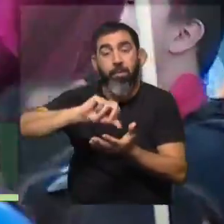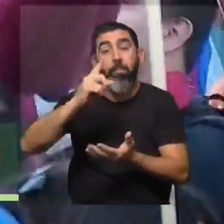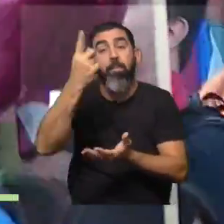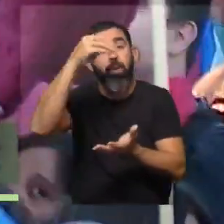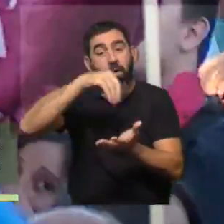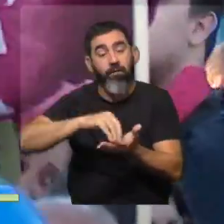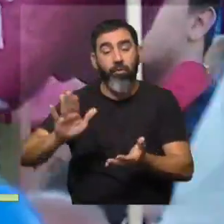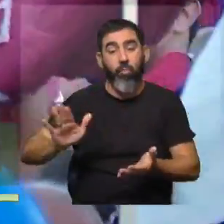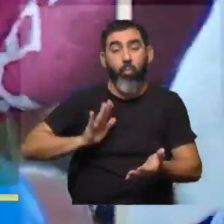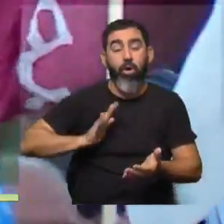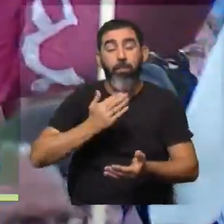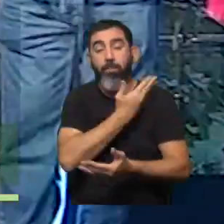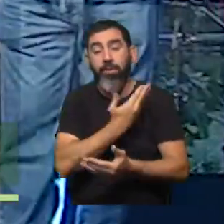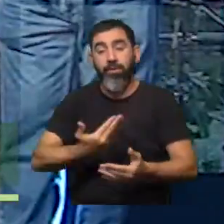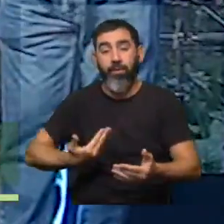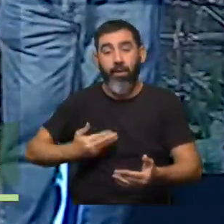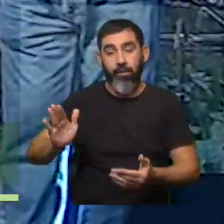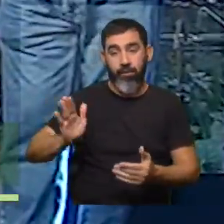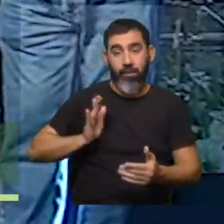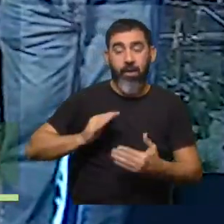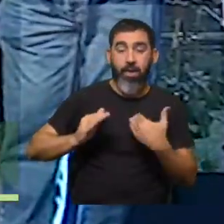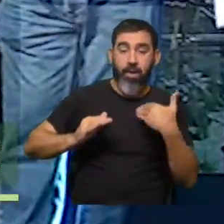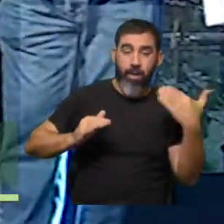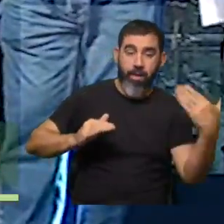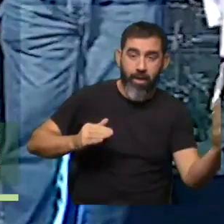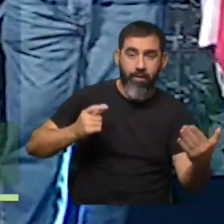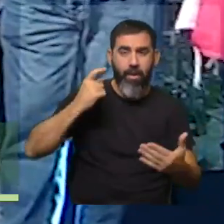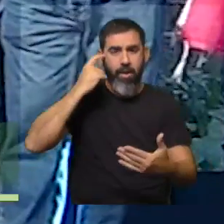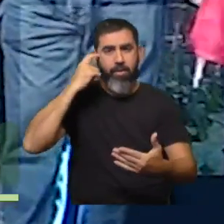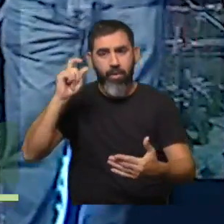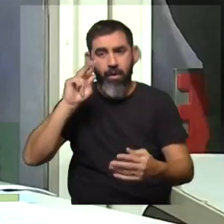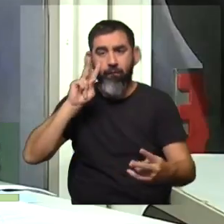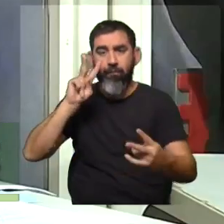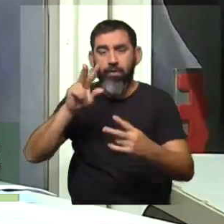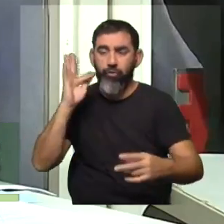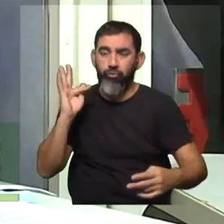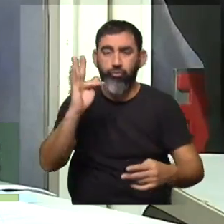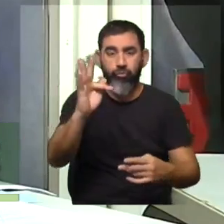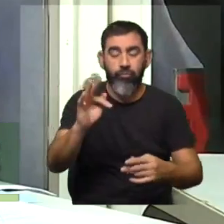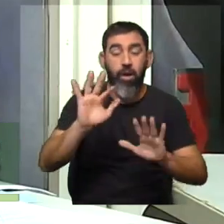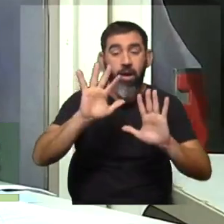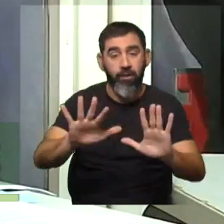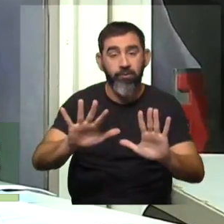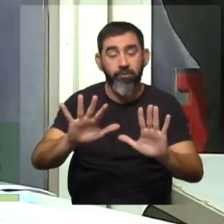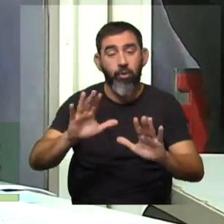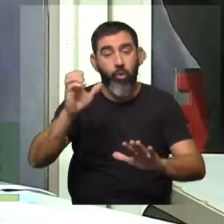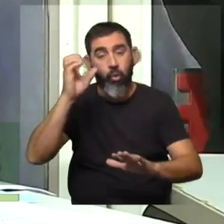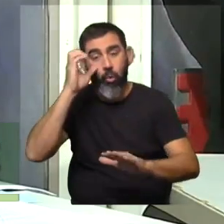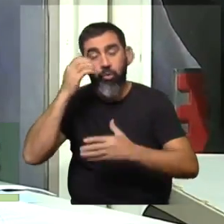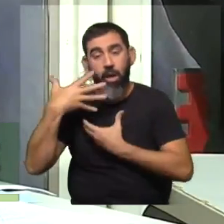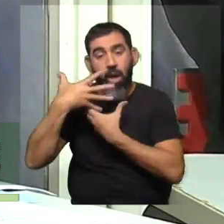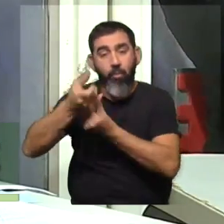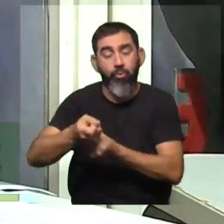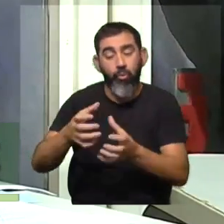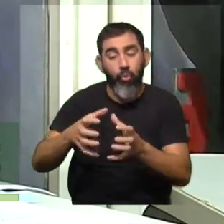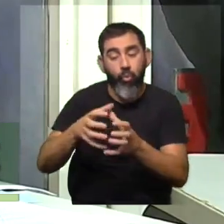su primera mujer presidenta una mujer de izquierda con iniciativa y visión de futuro de esta forma cosa recibe el apoyo de un